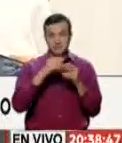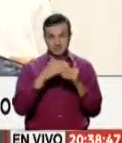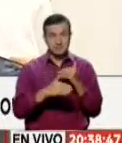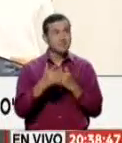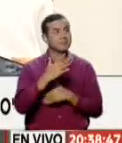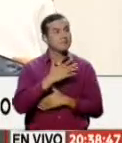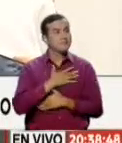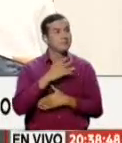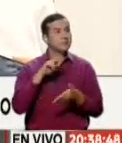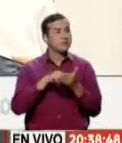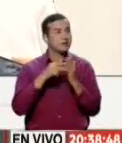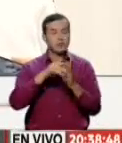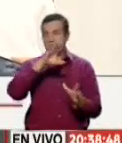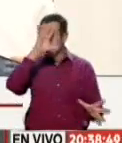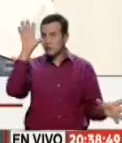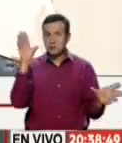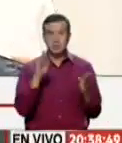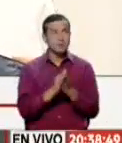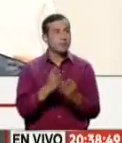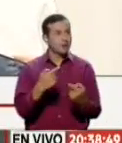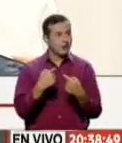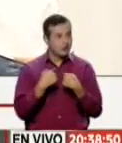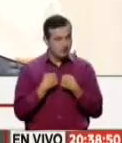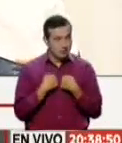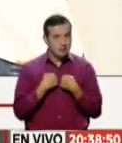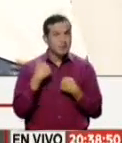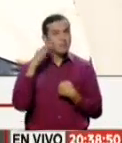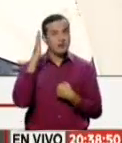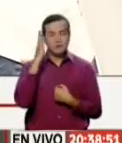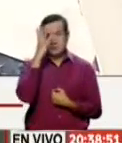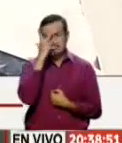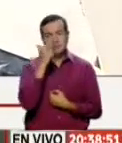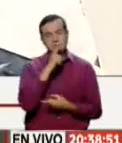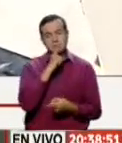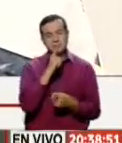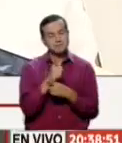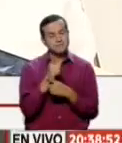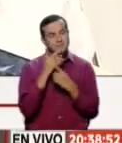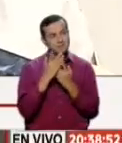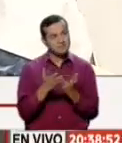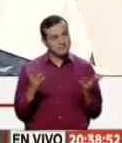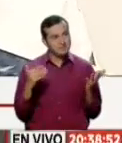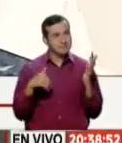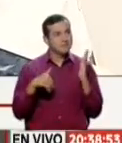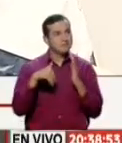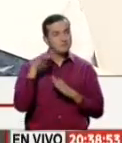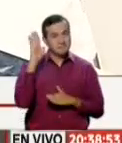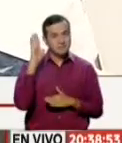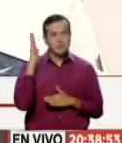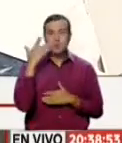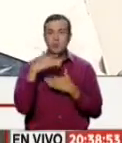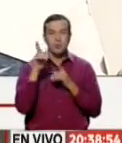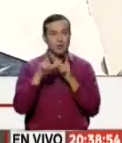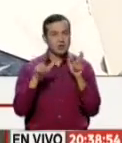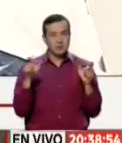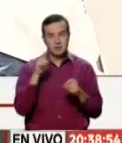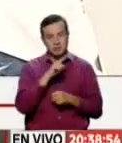Para mí significa todo. Para mí es lo máximo que me puede pasar a mí, lo máximo para cualquier